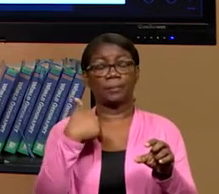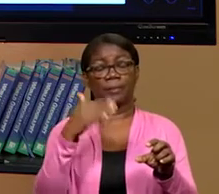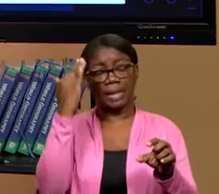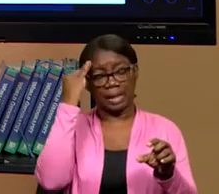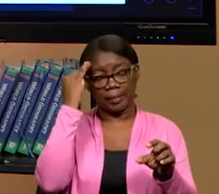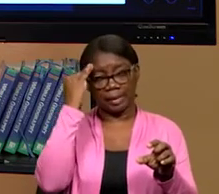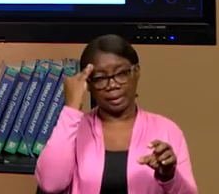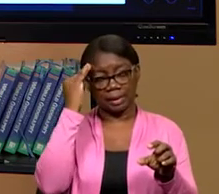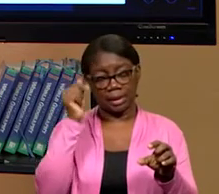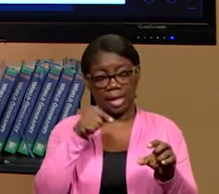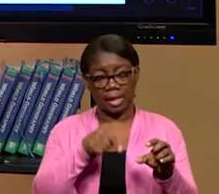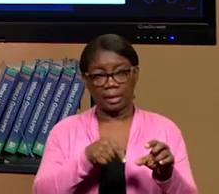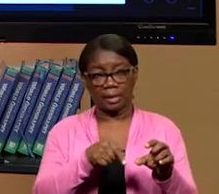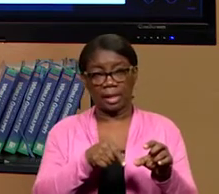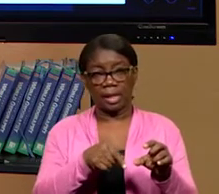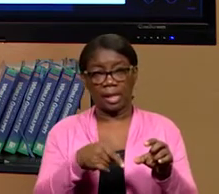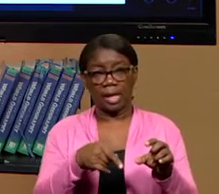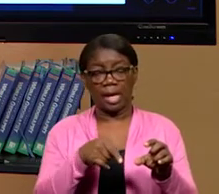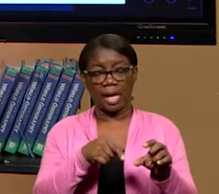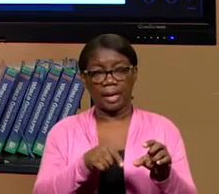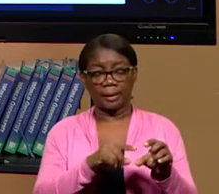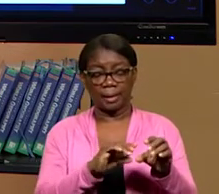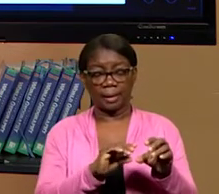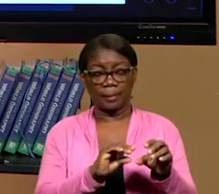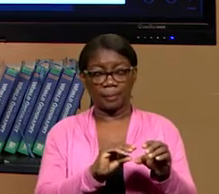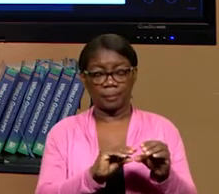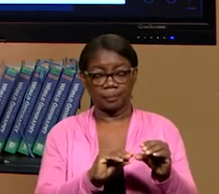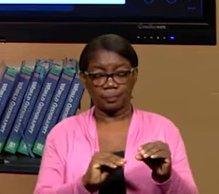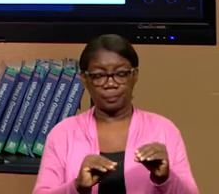de generar esa oscilación